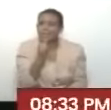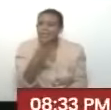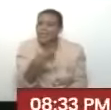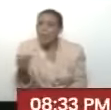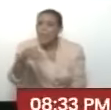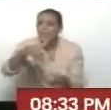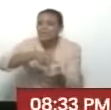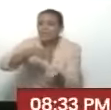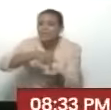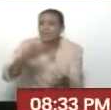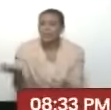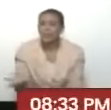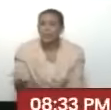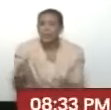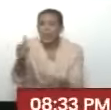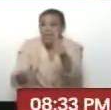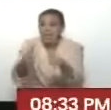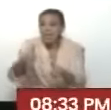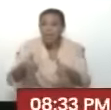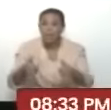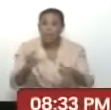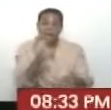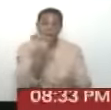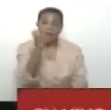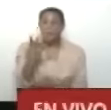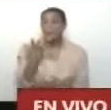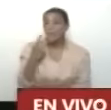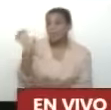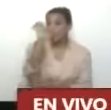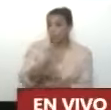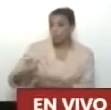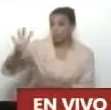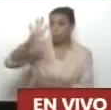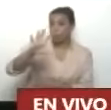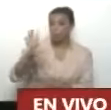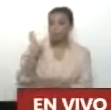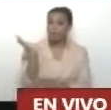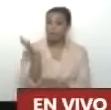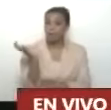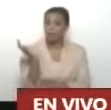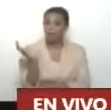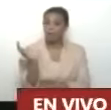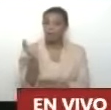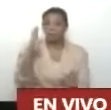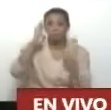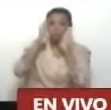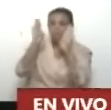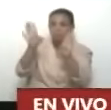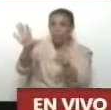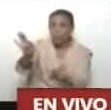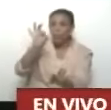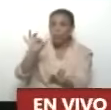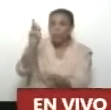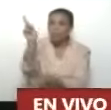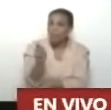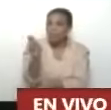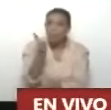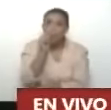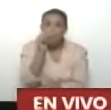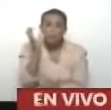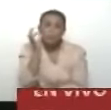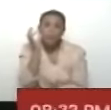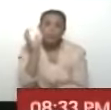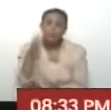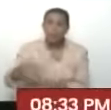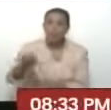presidente, porque para elegir el Parlamento Europeo, por ejemplo, en muchos países la abstención para la elección de diputados y diputadas del